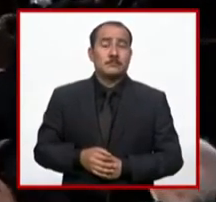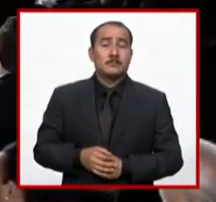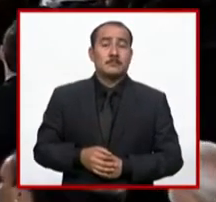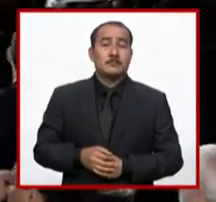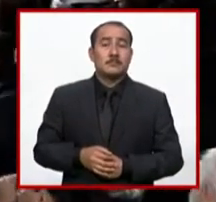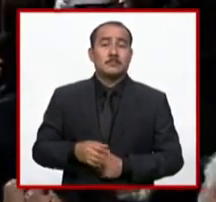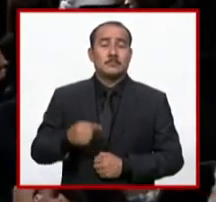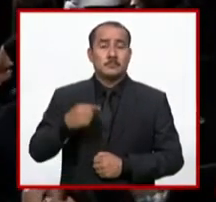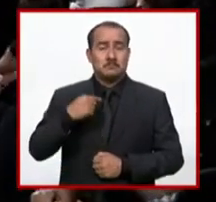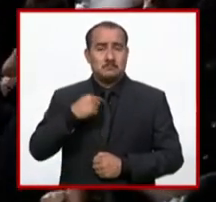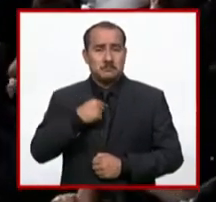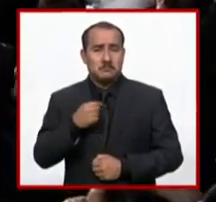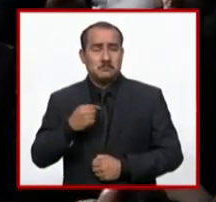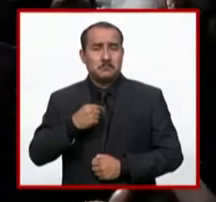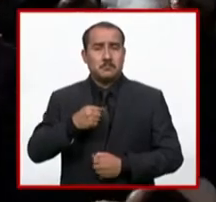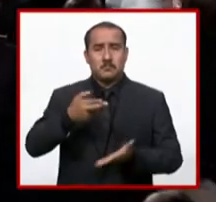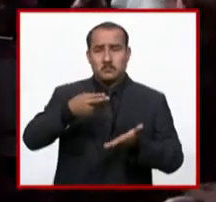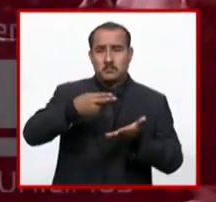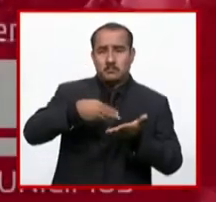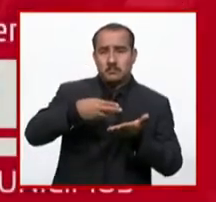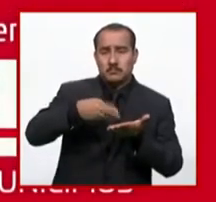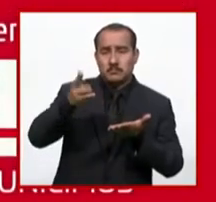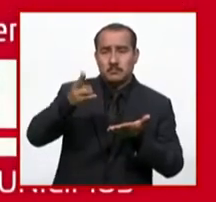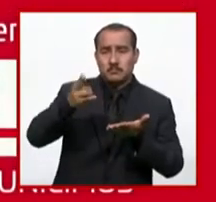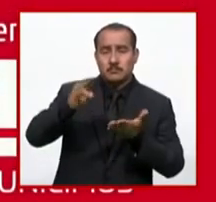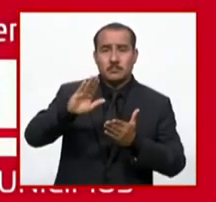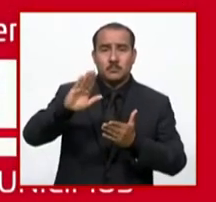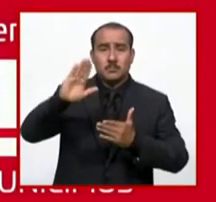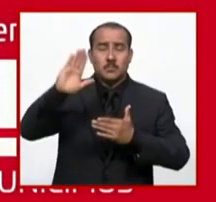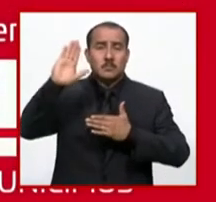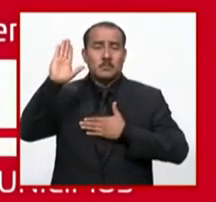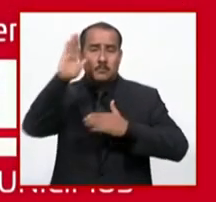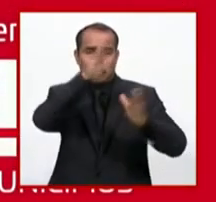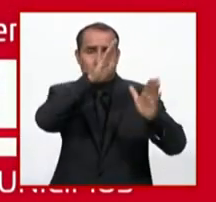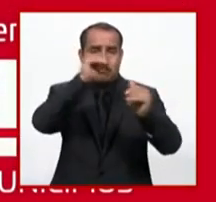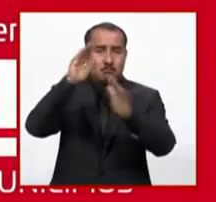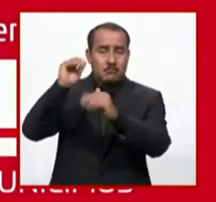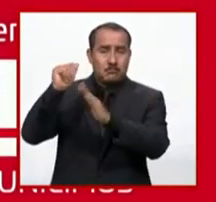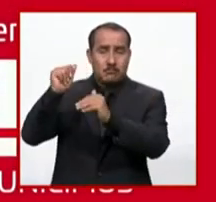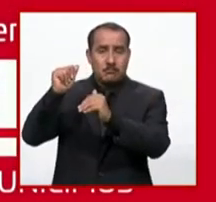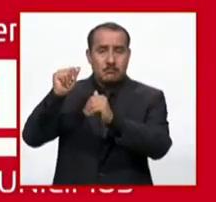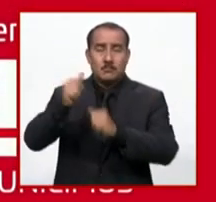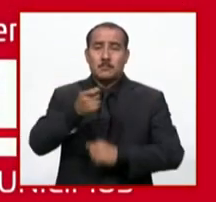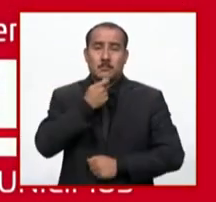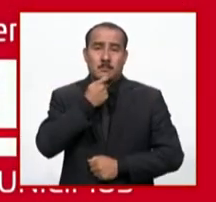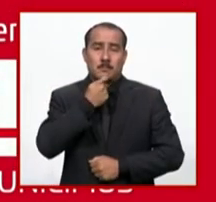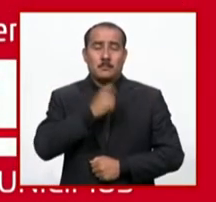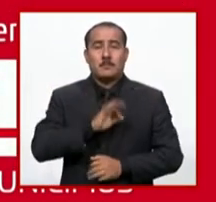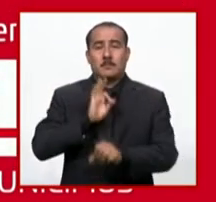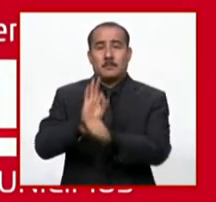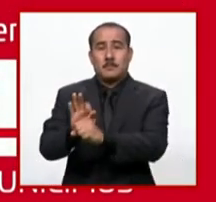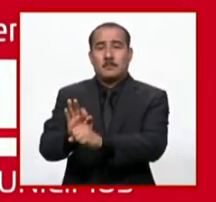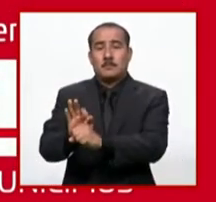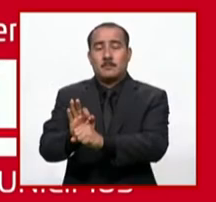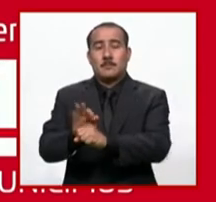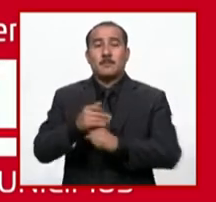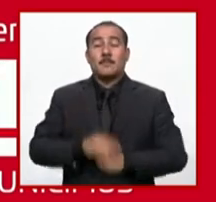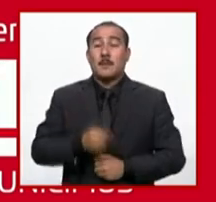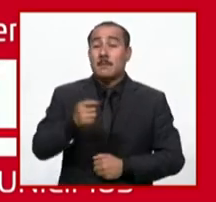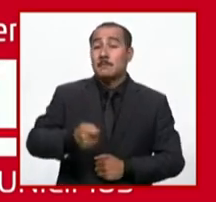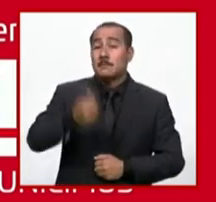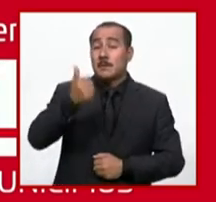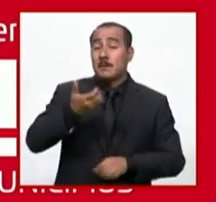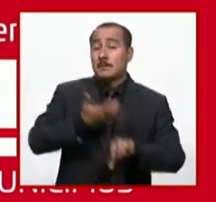tuvo el privilegio de firmar el pacto a la primera infancia. Fuimos el primer